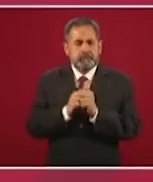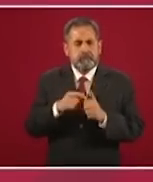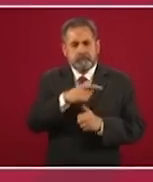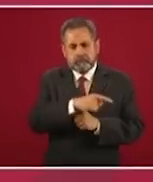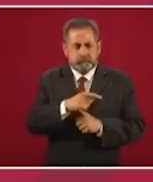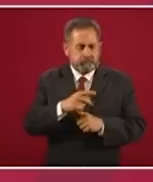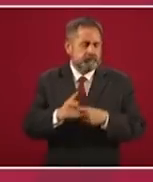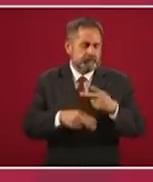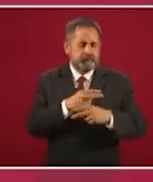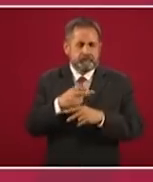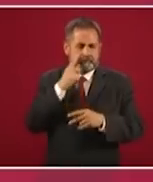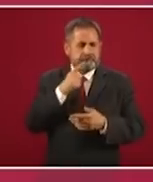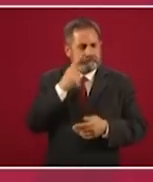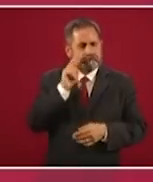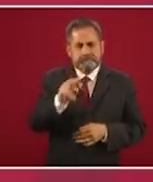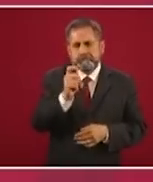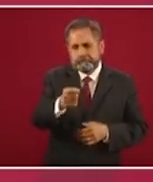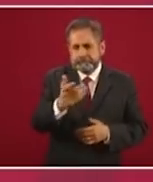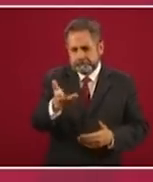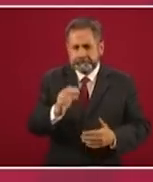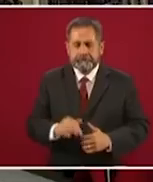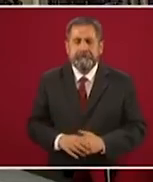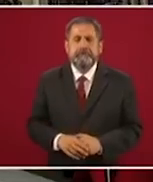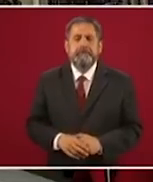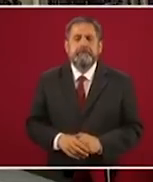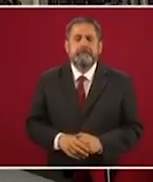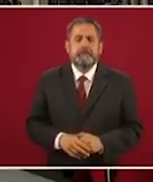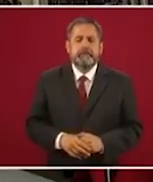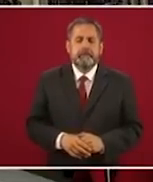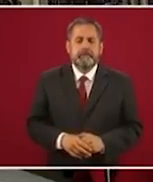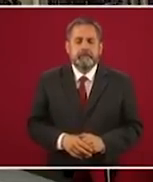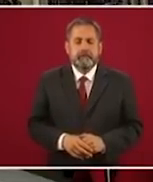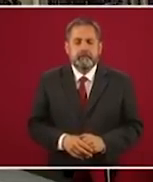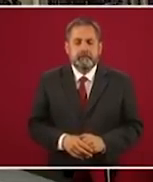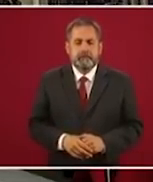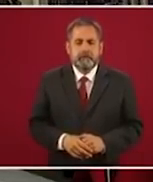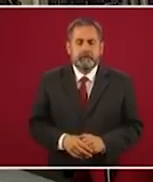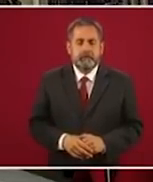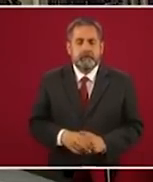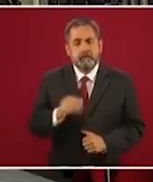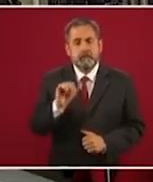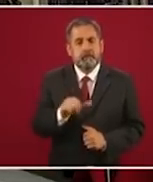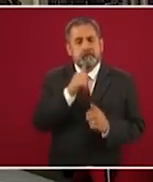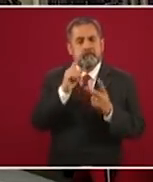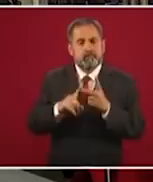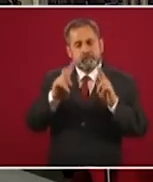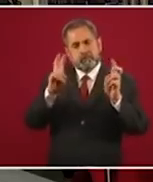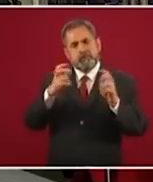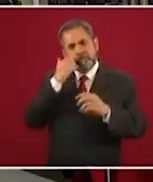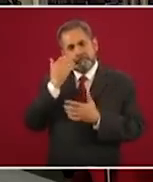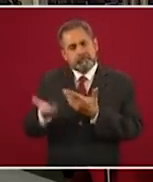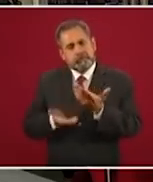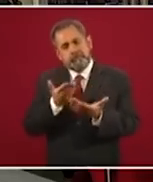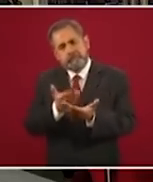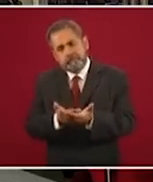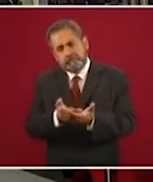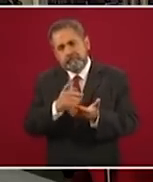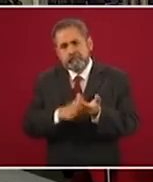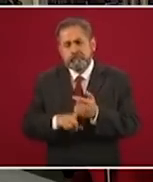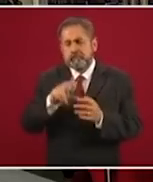esta comunicación para ver. ¿Sí? Sí. El otro tema que le quería plantear, señor presidente,